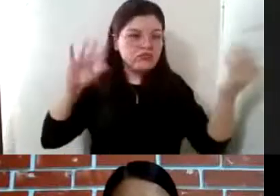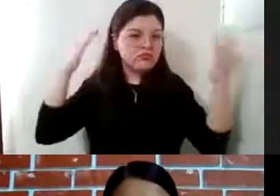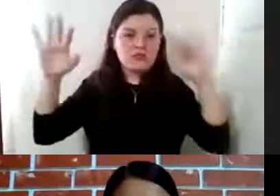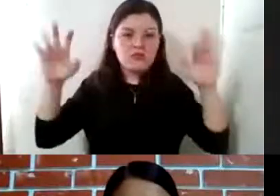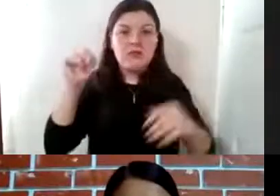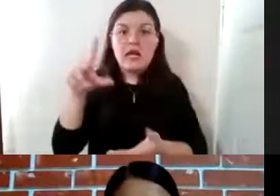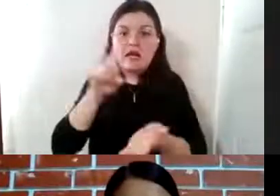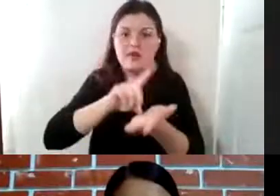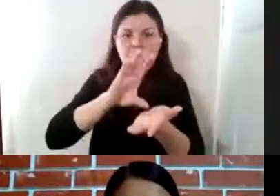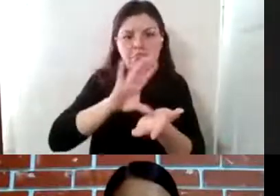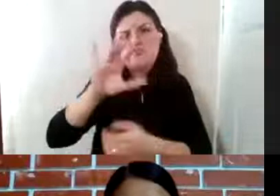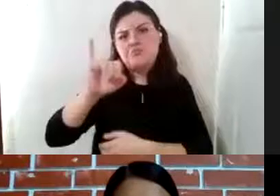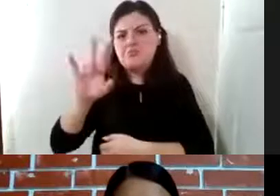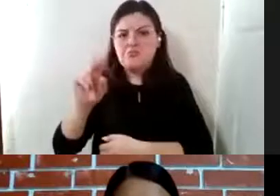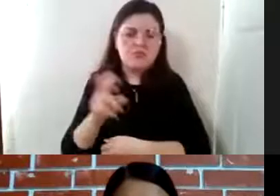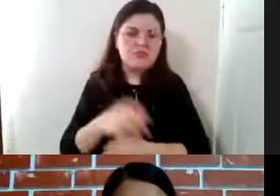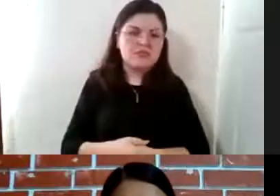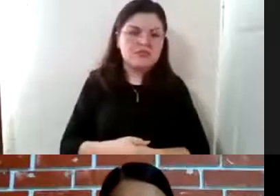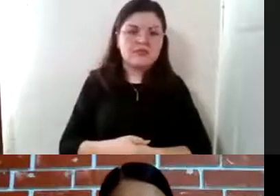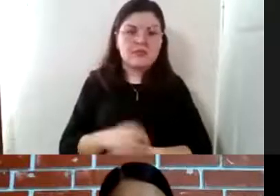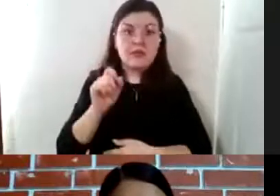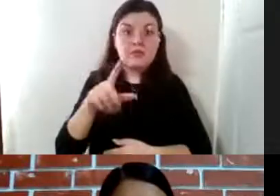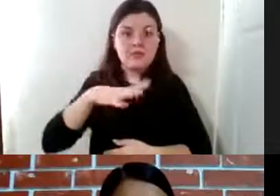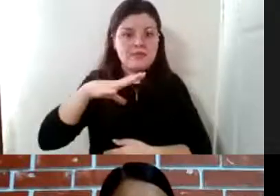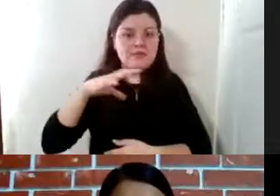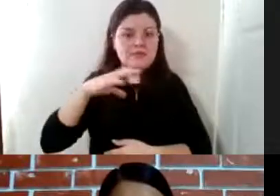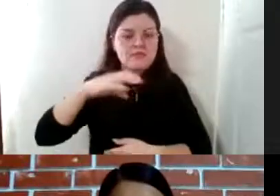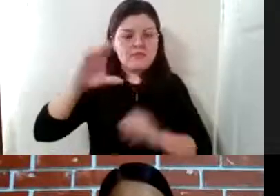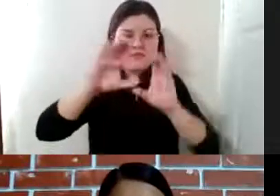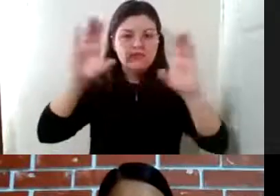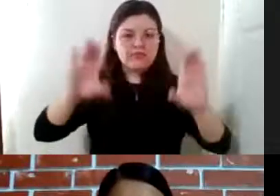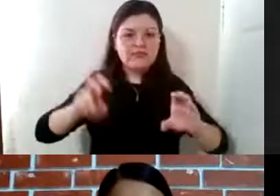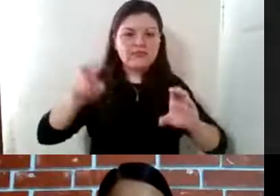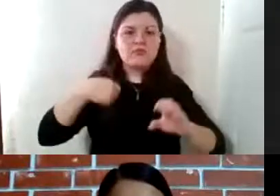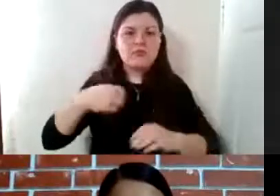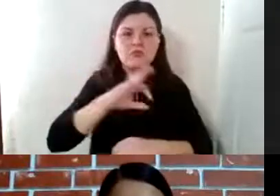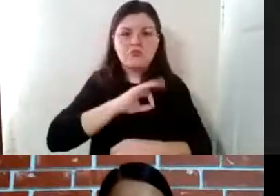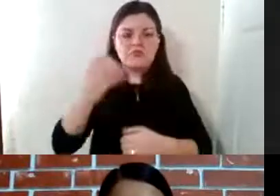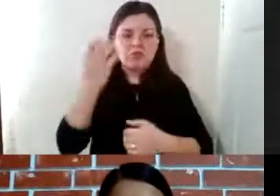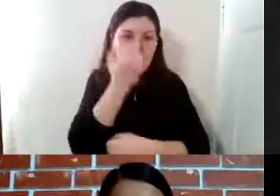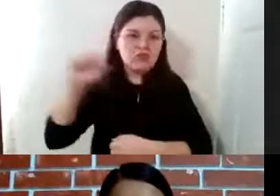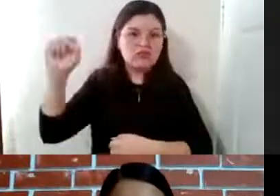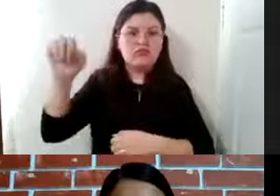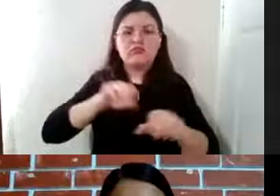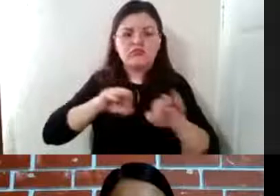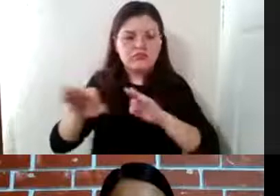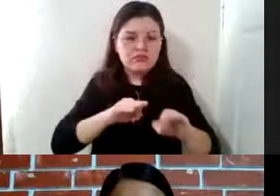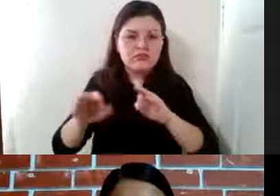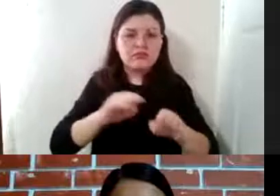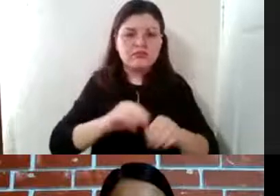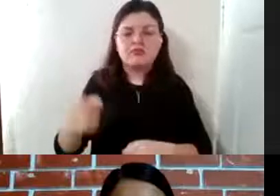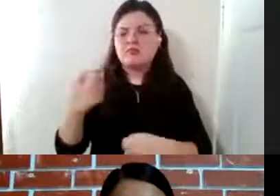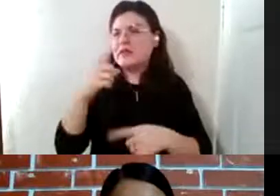discapacidad. Además cuenta con una certificación de competencia laboral en capacitación a personal, diplomados en